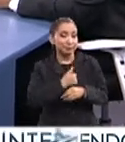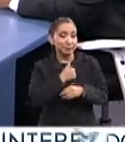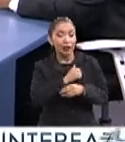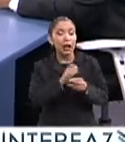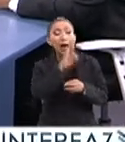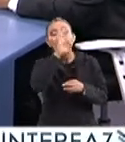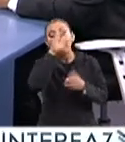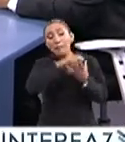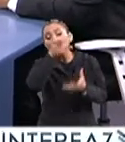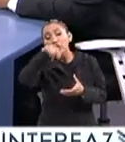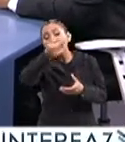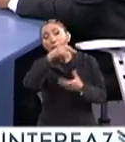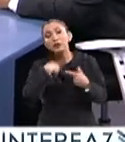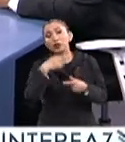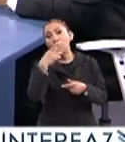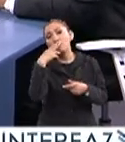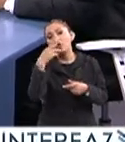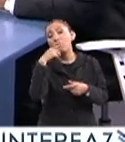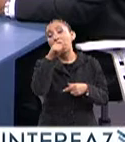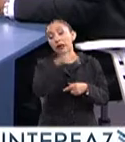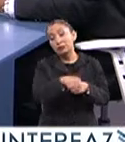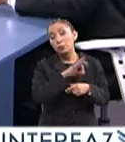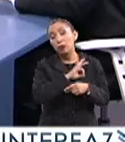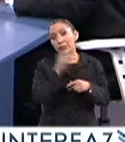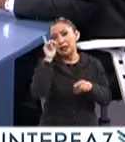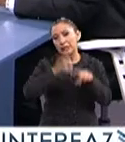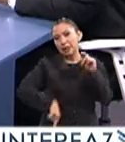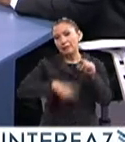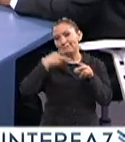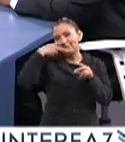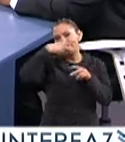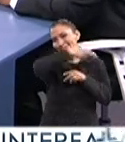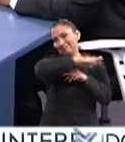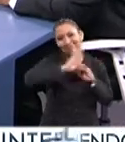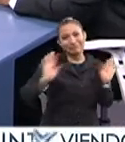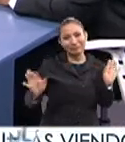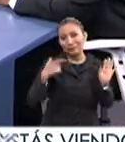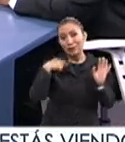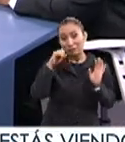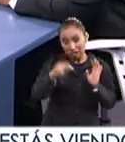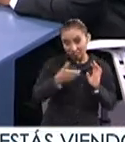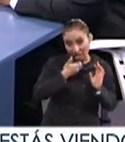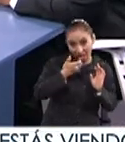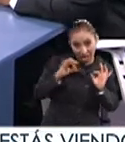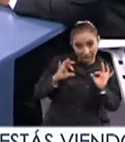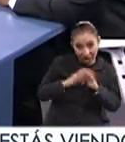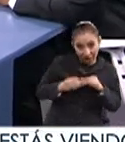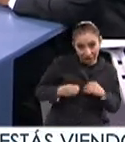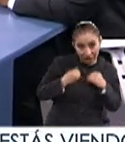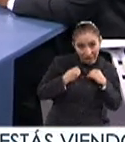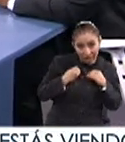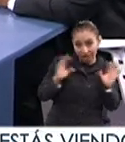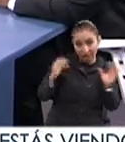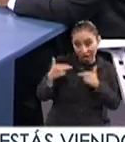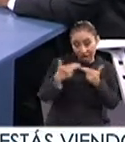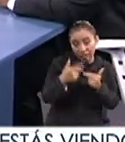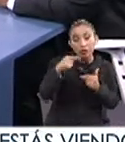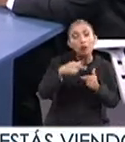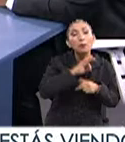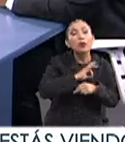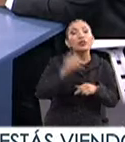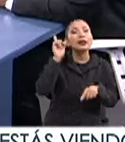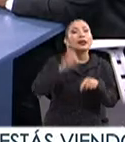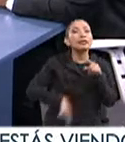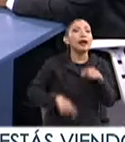un gran porcentaje de la población fuma, es algo que se puede dejar, es decir, no es parte de un factor congénito, sino es algo que se